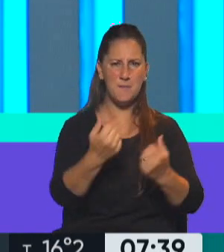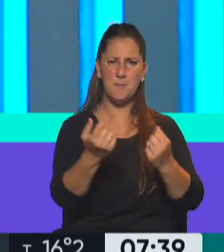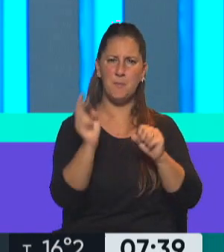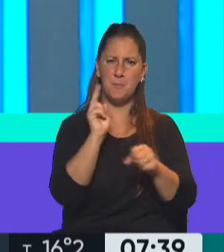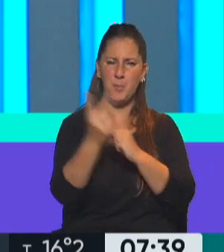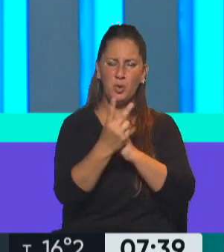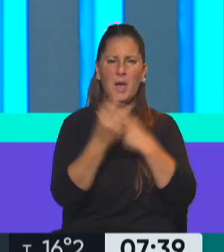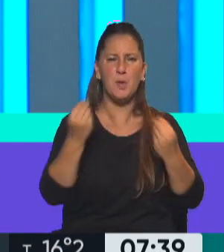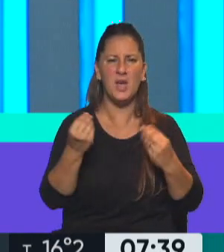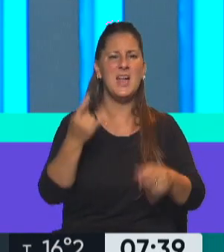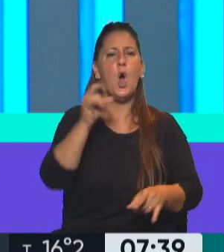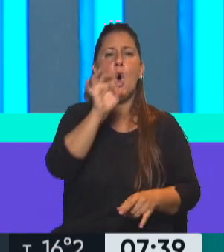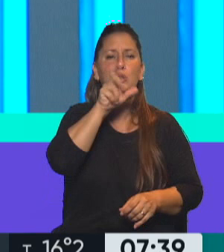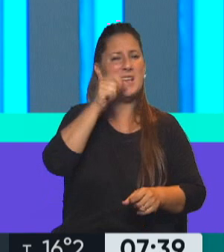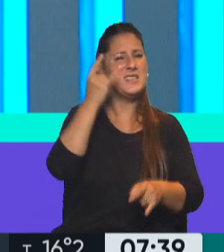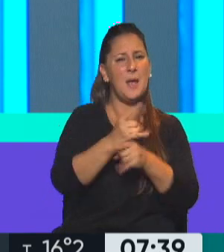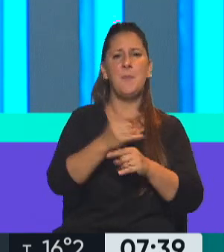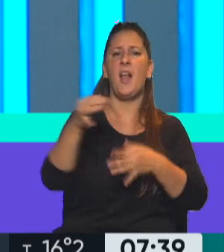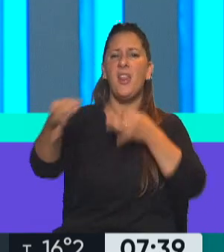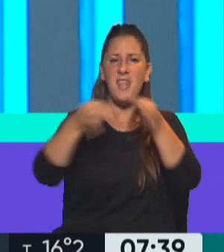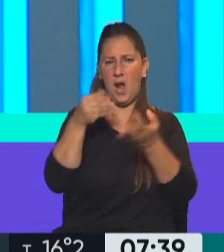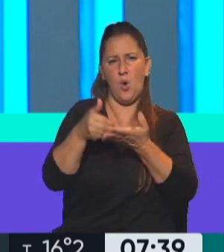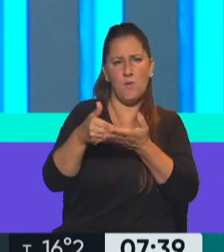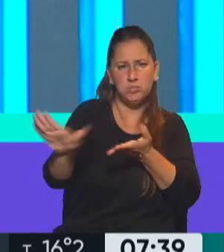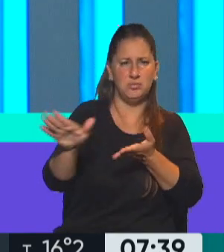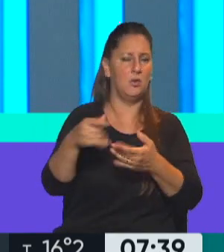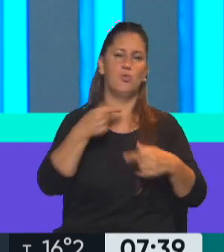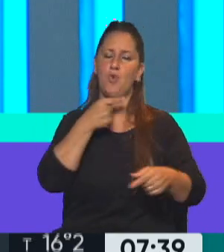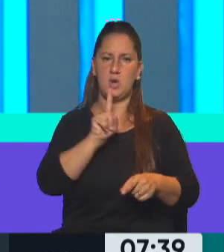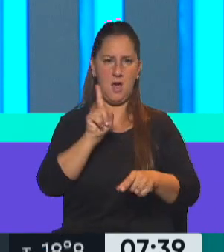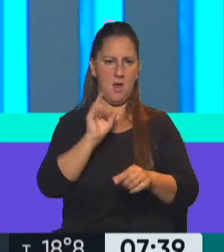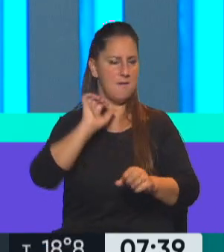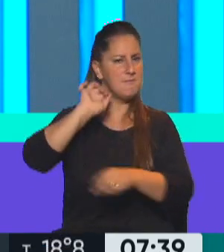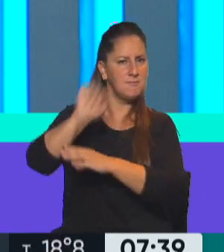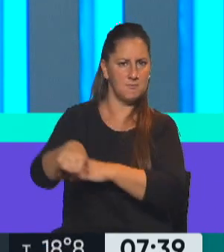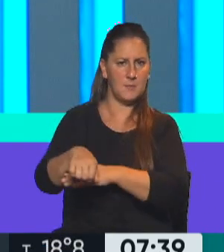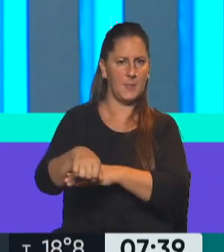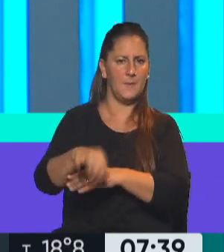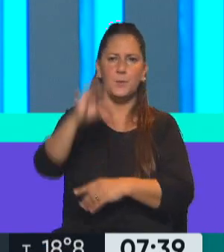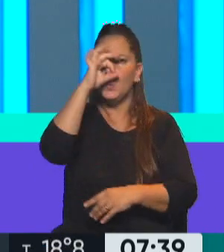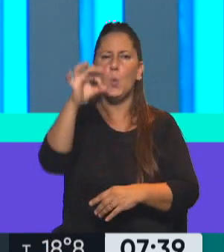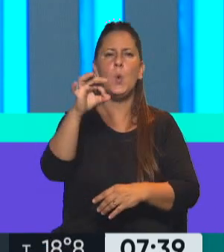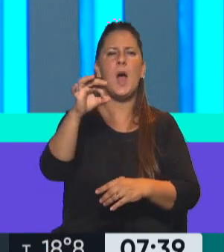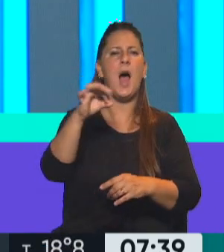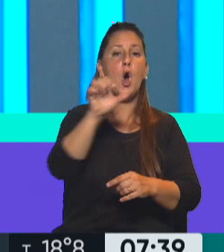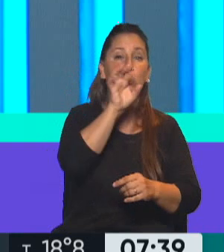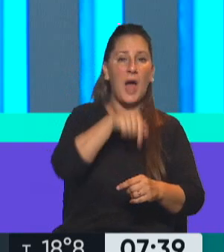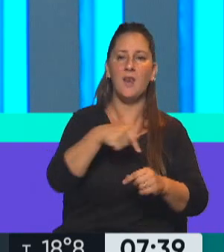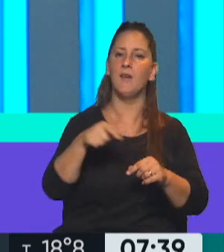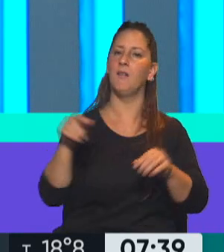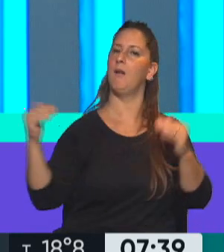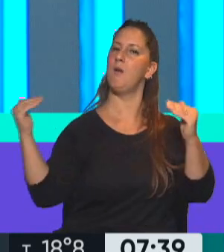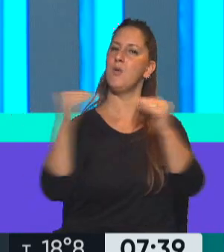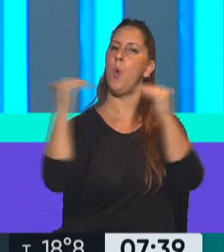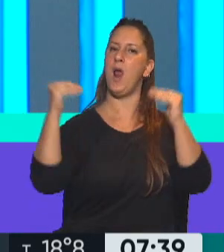el diálogo, siempre rechazaban la idea de que se puede dialogar y nunca trataron a Rusia como un par.